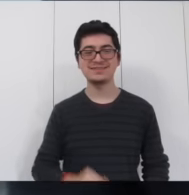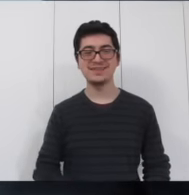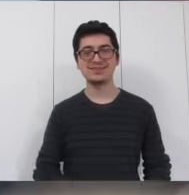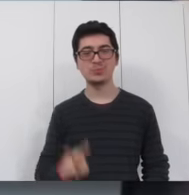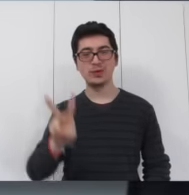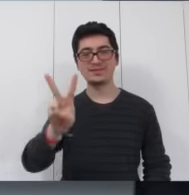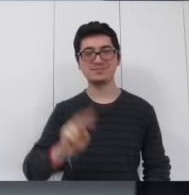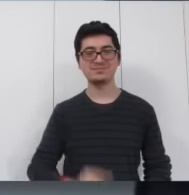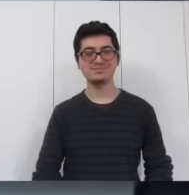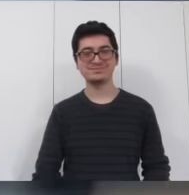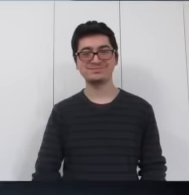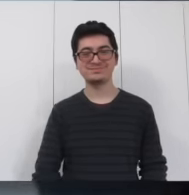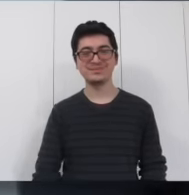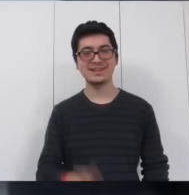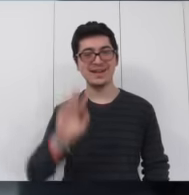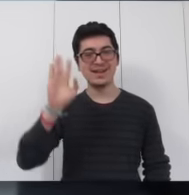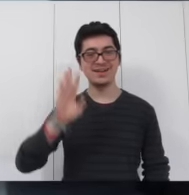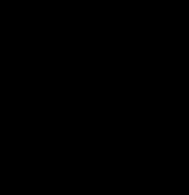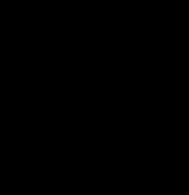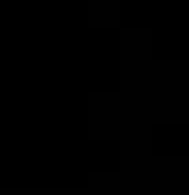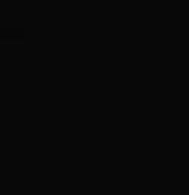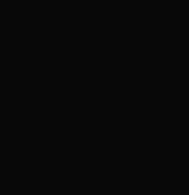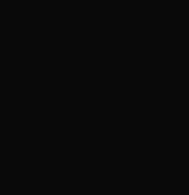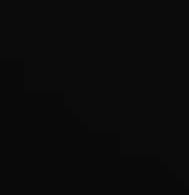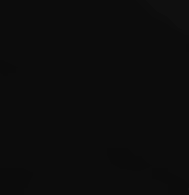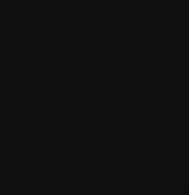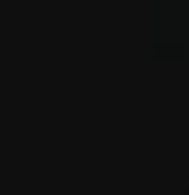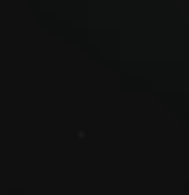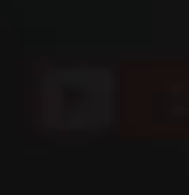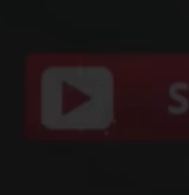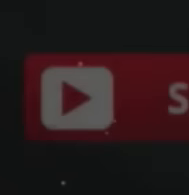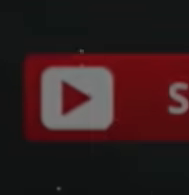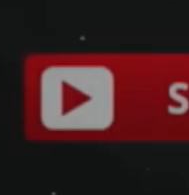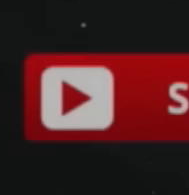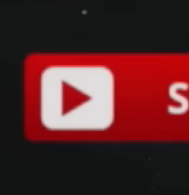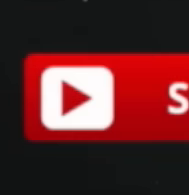bien. Saludos por su casa. ¡Chao!